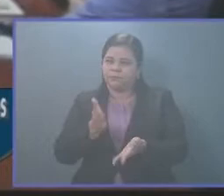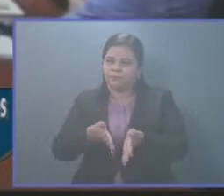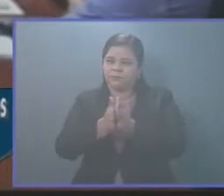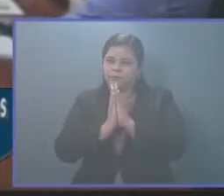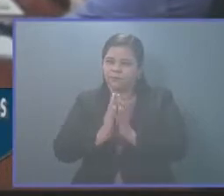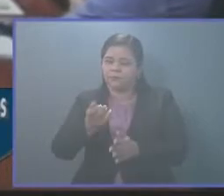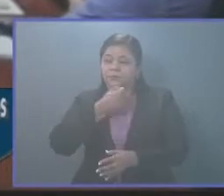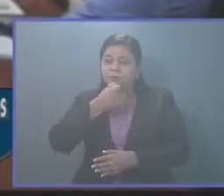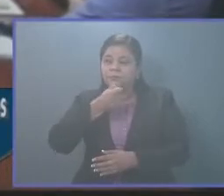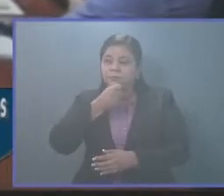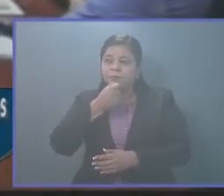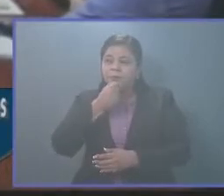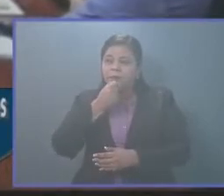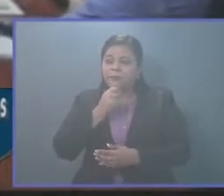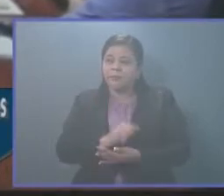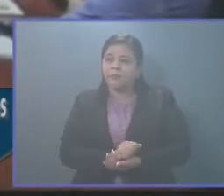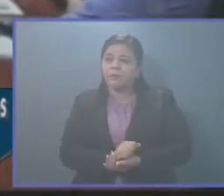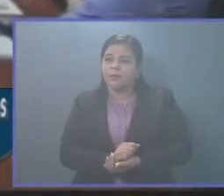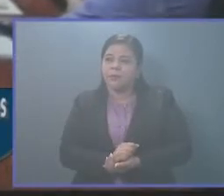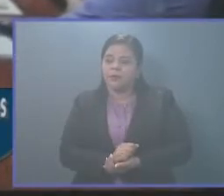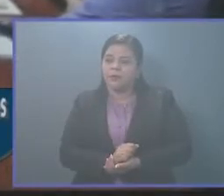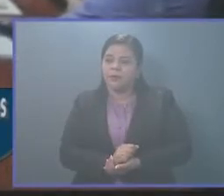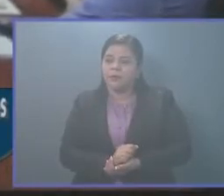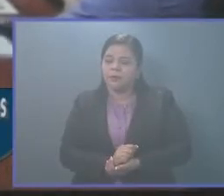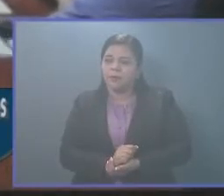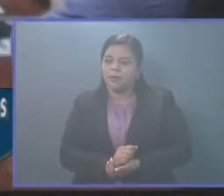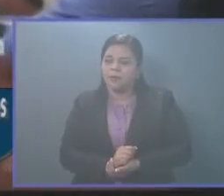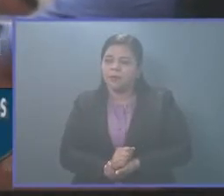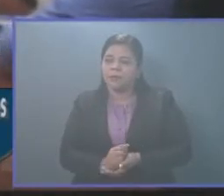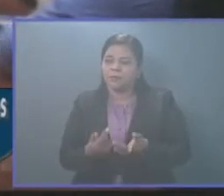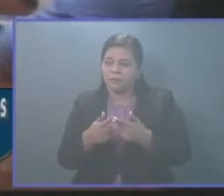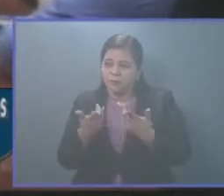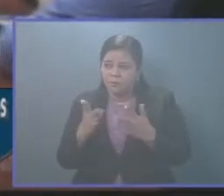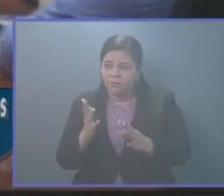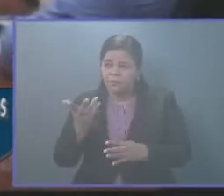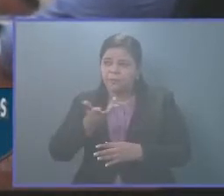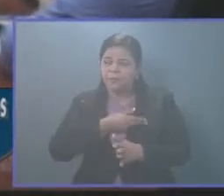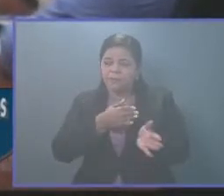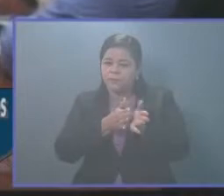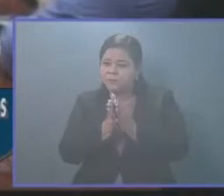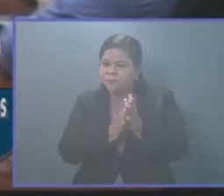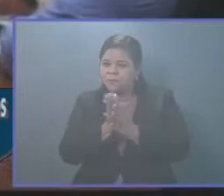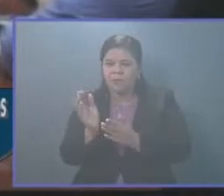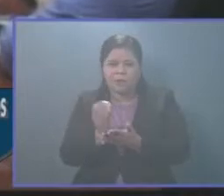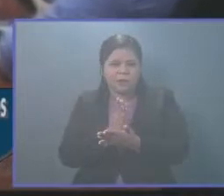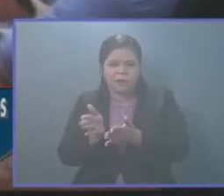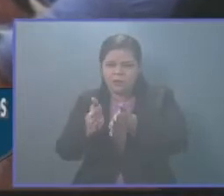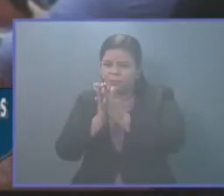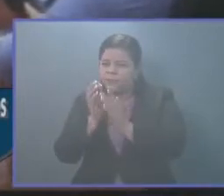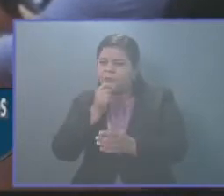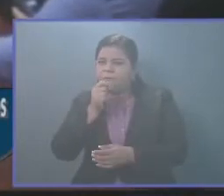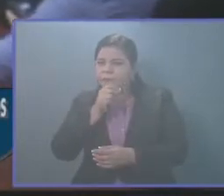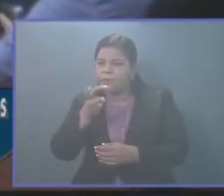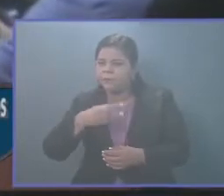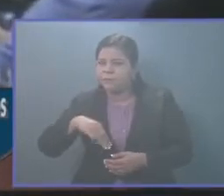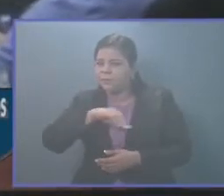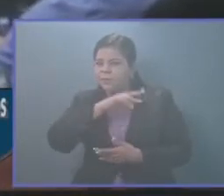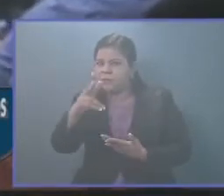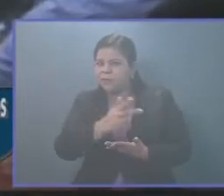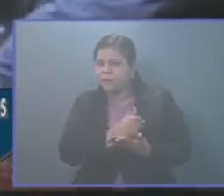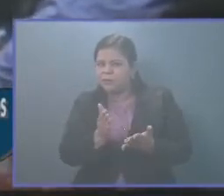ustedes han realizado, me llama la atención que no han solicitado información al Ministerio de Hacienda.